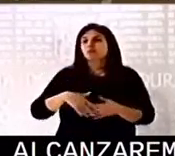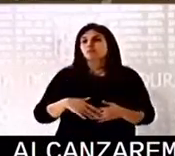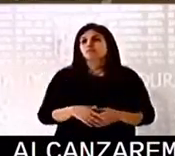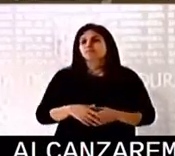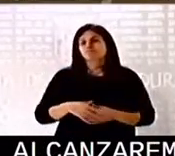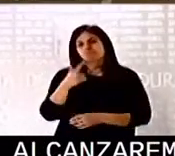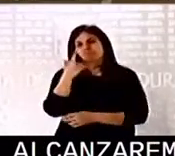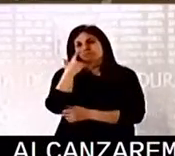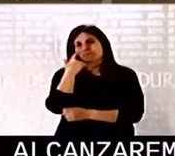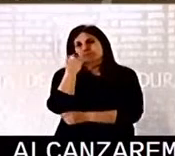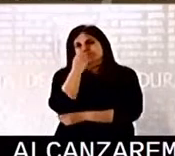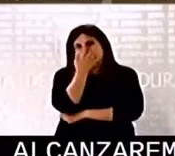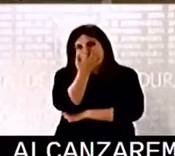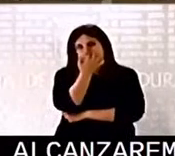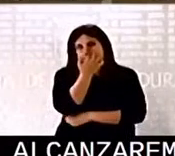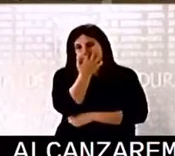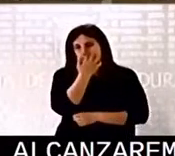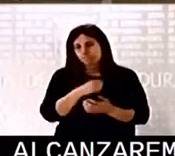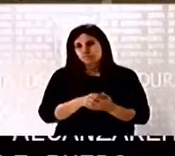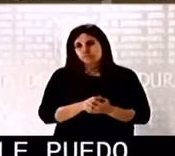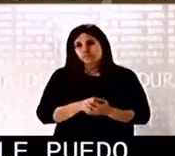que